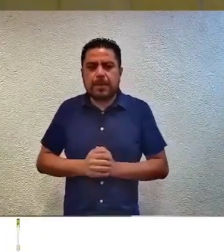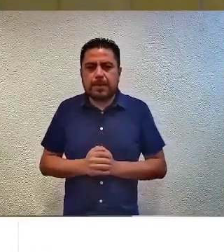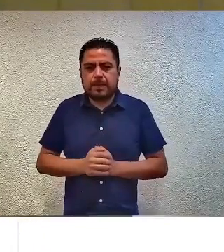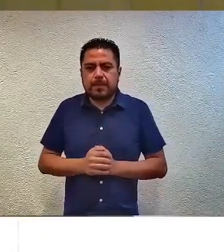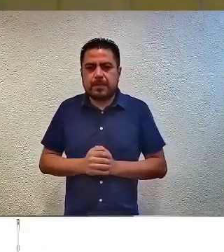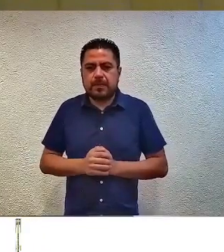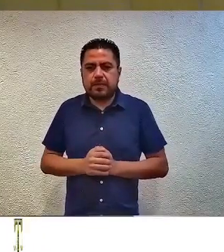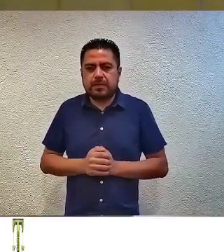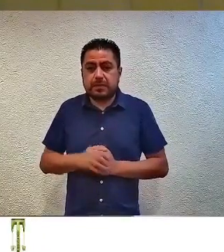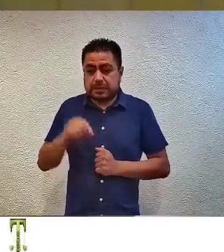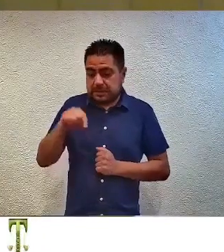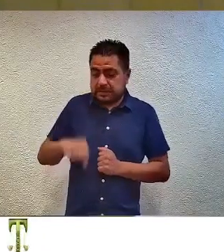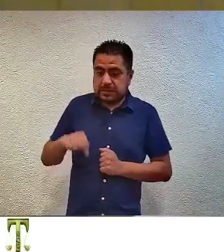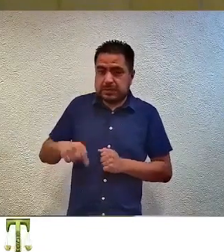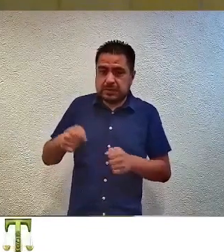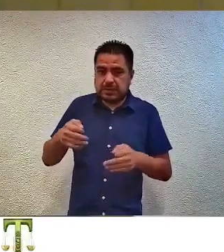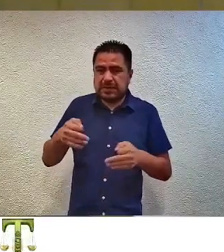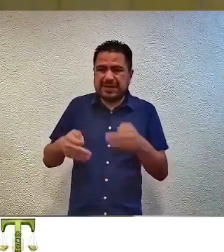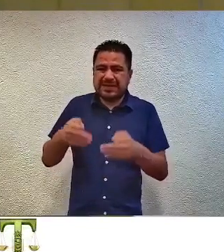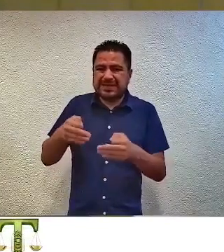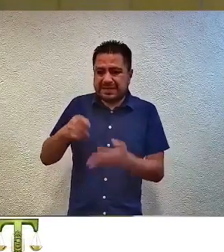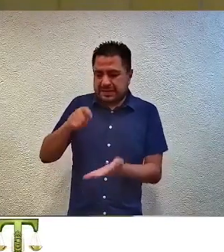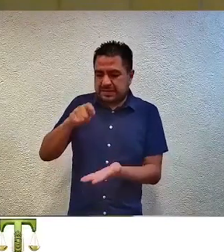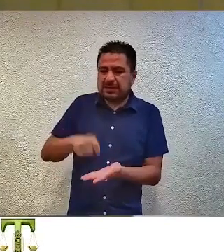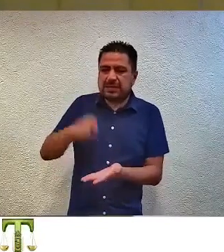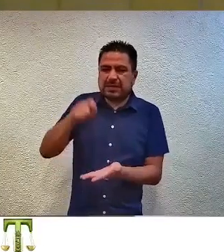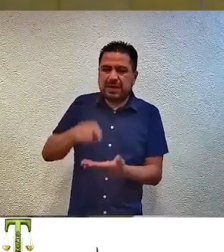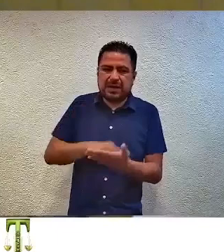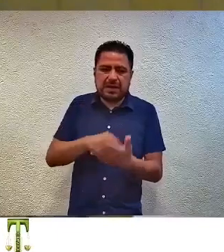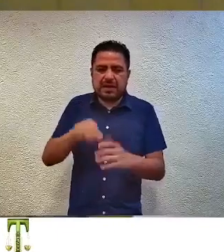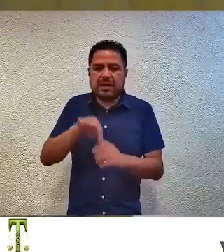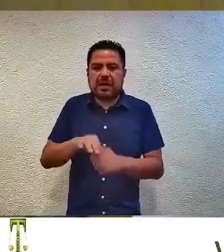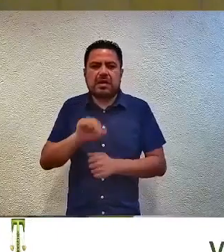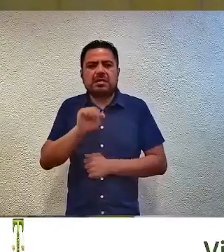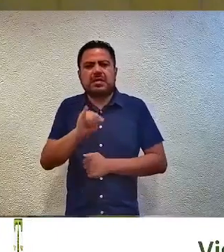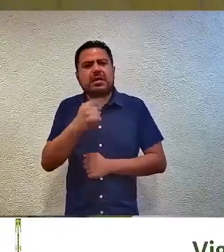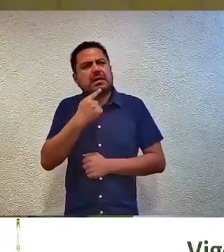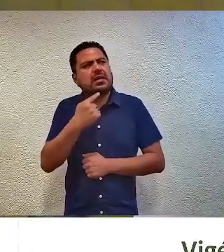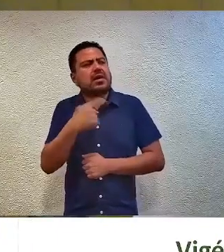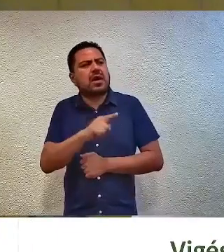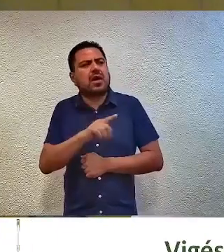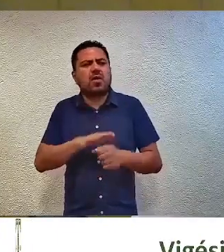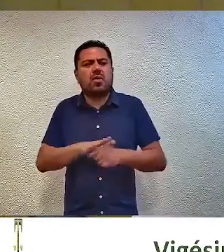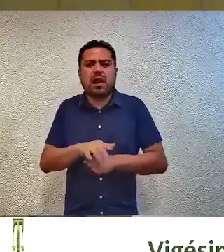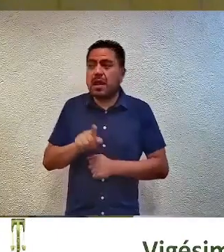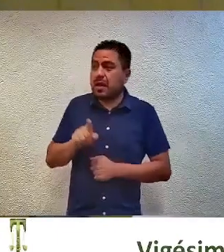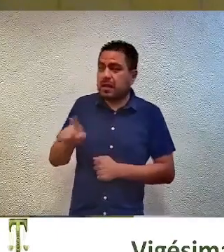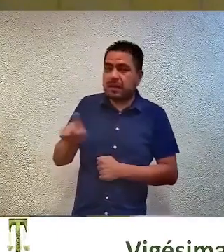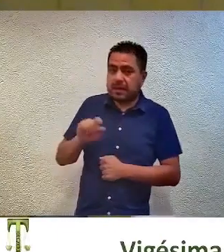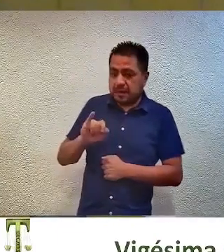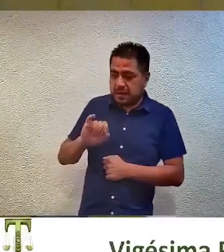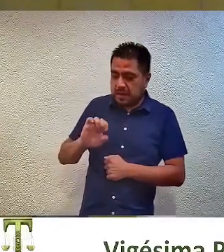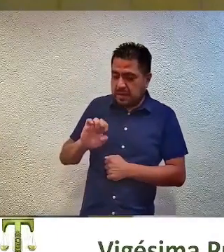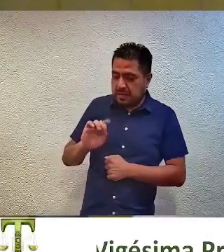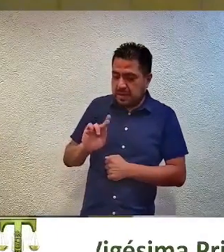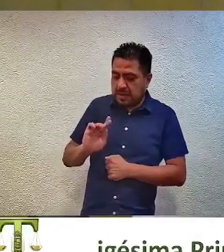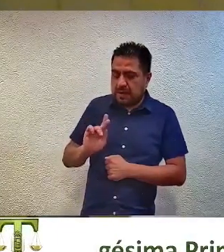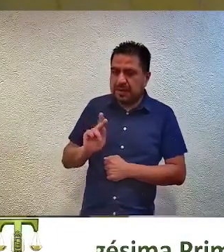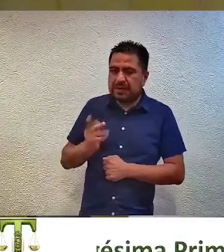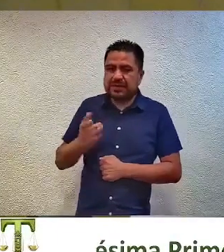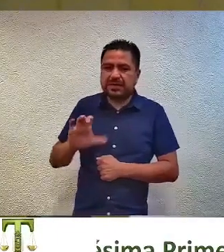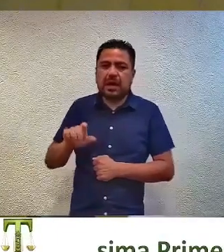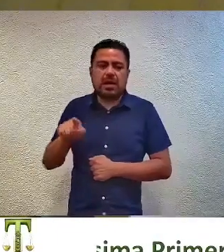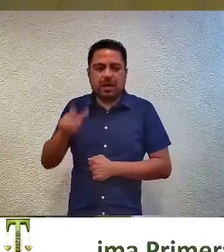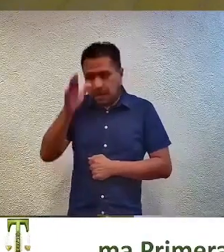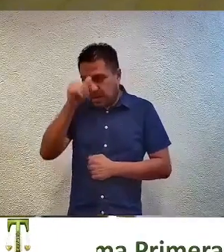Finalmente, este Tribunal Electoral concluye que el acuerdo impugnado fue debidamente fundado y motivado por el Instituto Electoral, por lo tanto, el mismo es